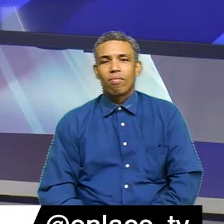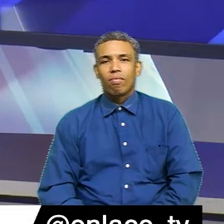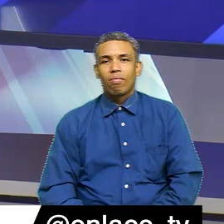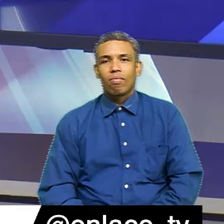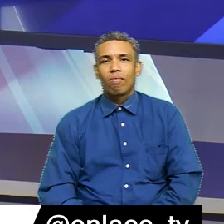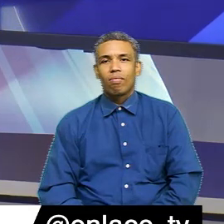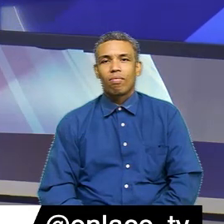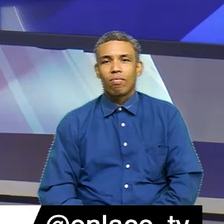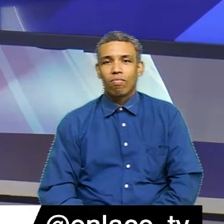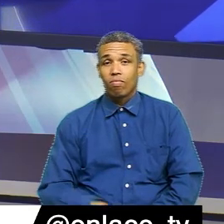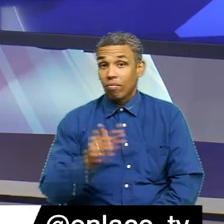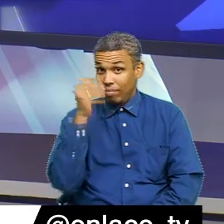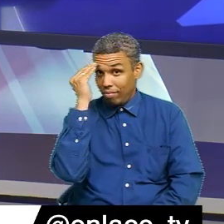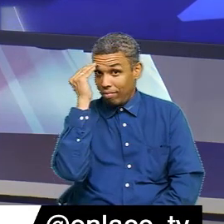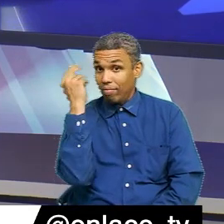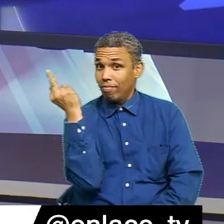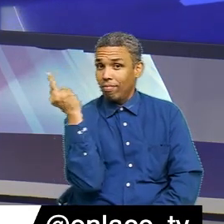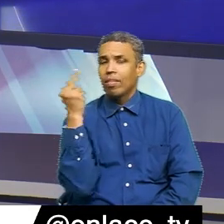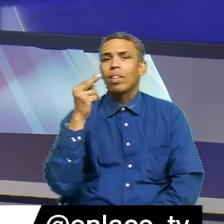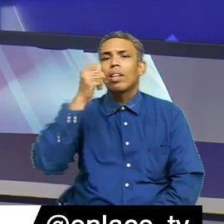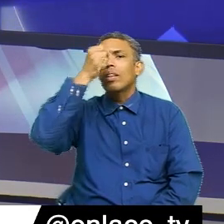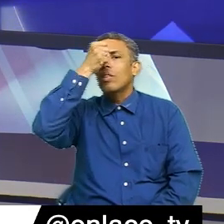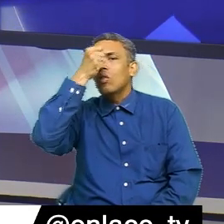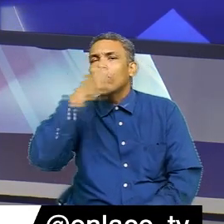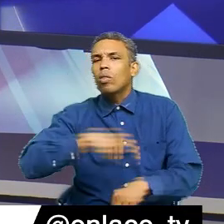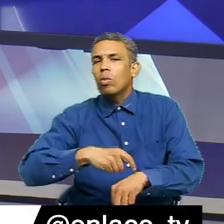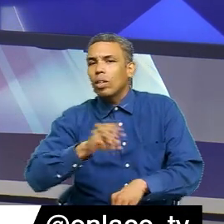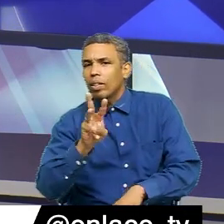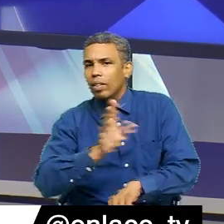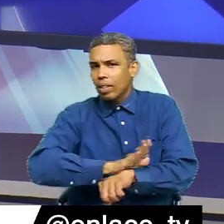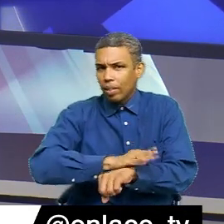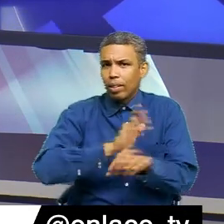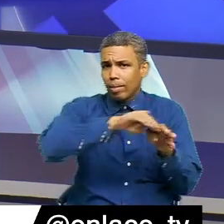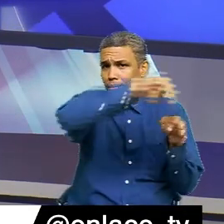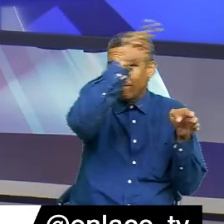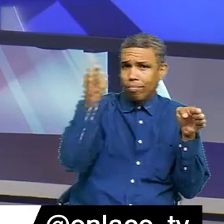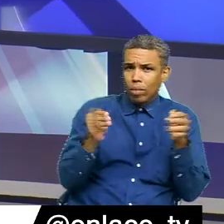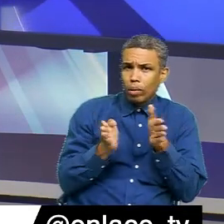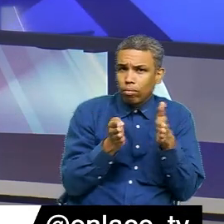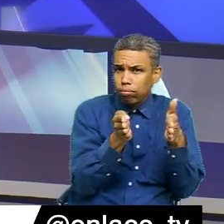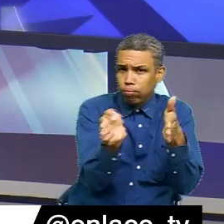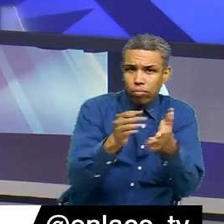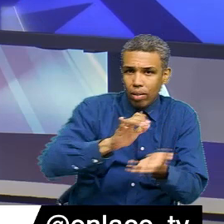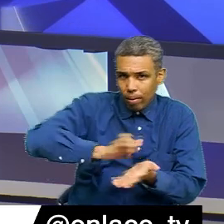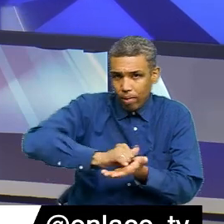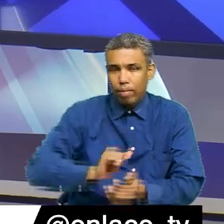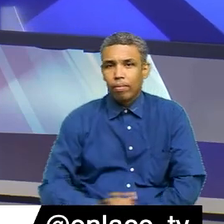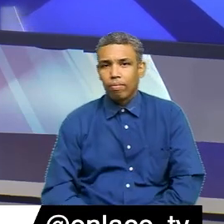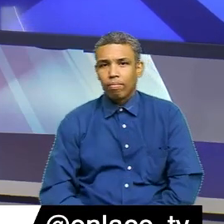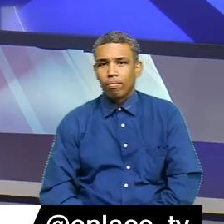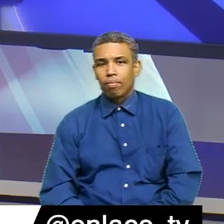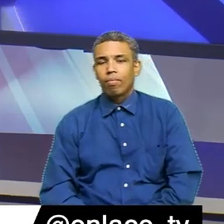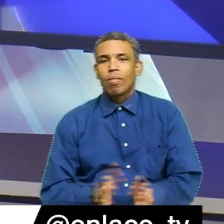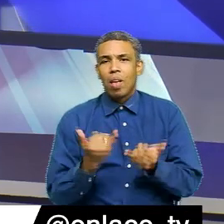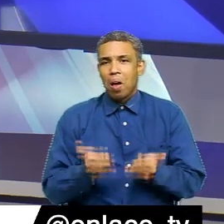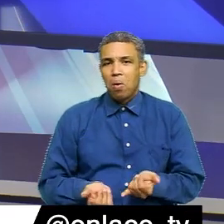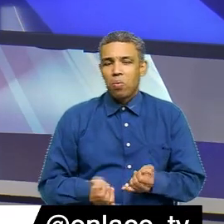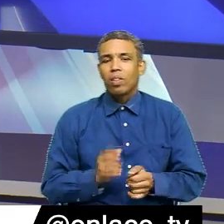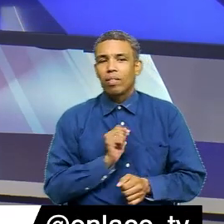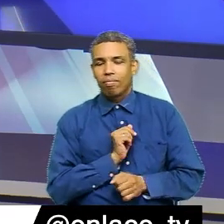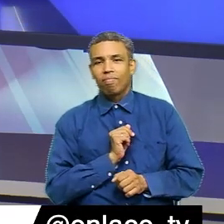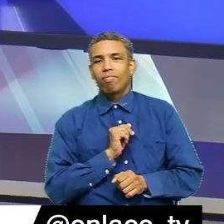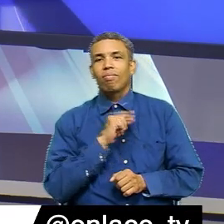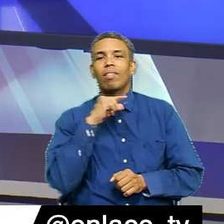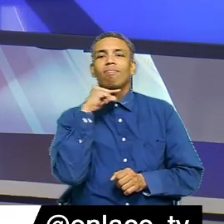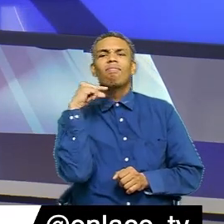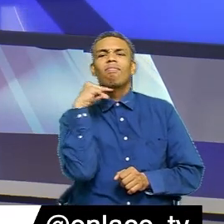No olviden la invitación este domingo 3 de la tarde en la Ruta 65 de la Villa Olímpica. Y en este momento presentamos al padre Wilson García, a quien le damos la